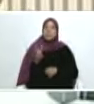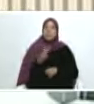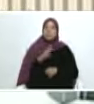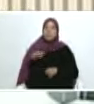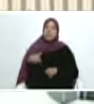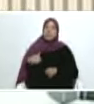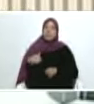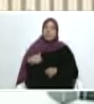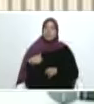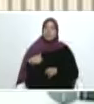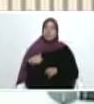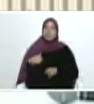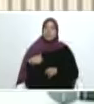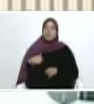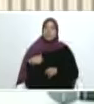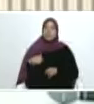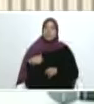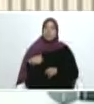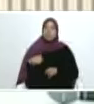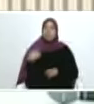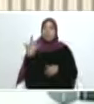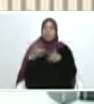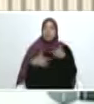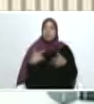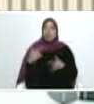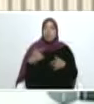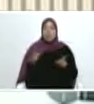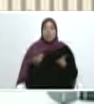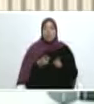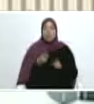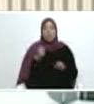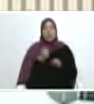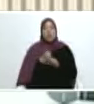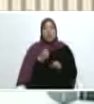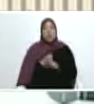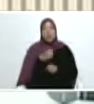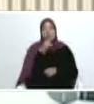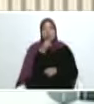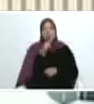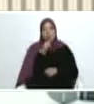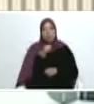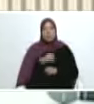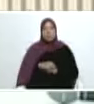nosotros, con una mano, yo siempre digo que hay que ser como Muhammad Ali.